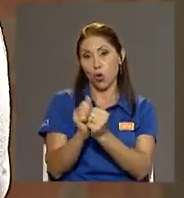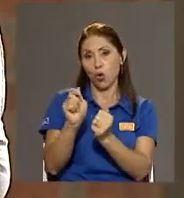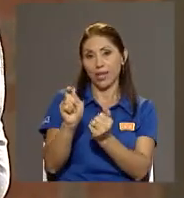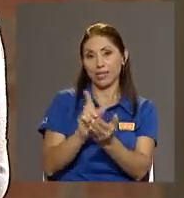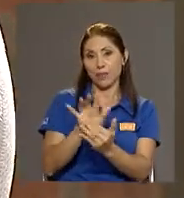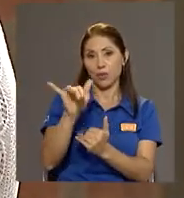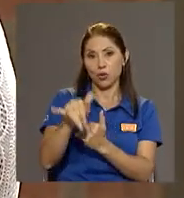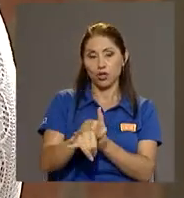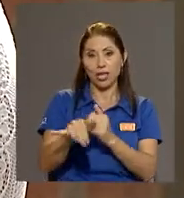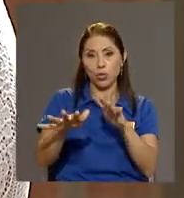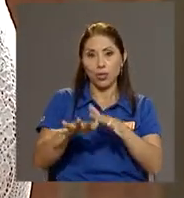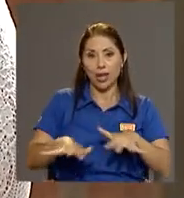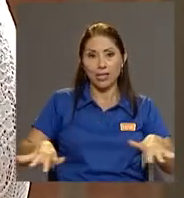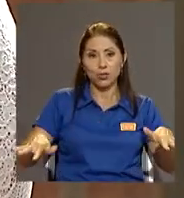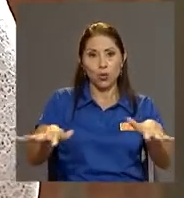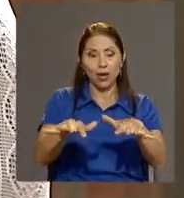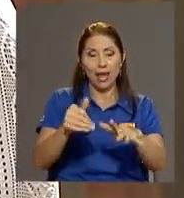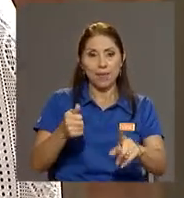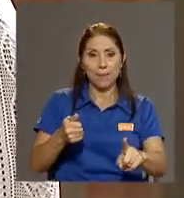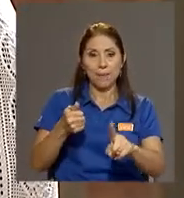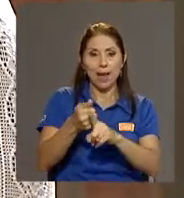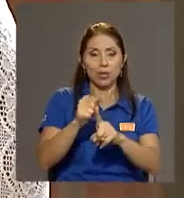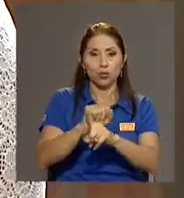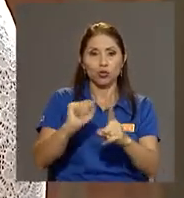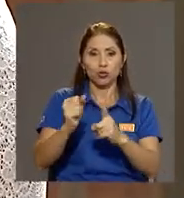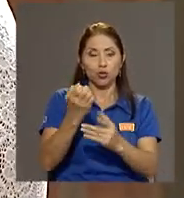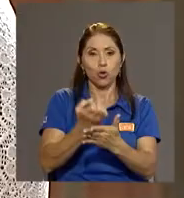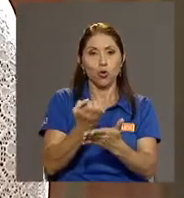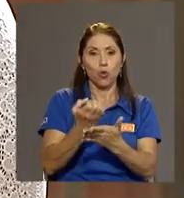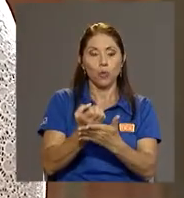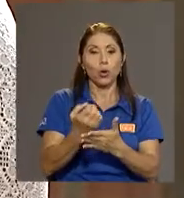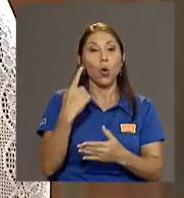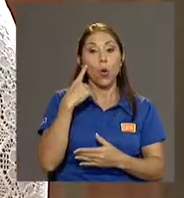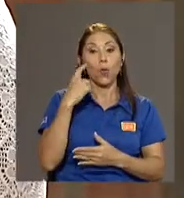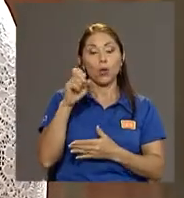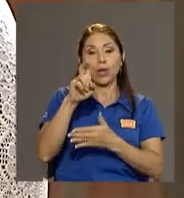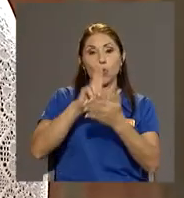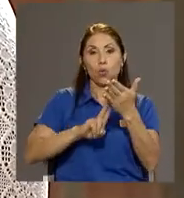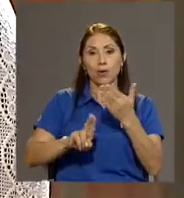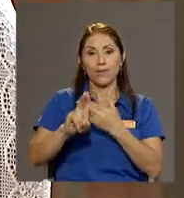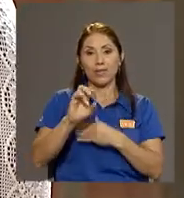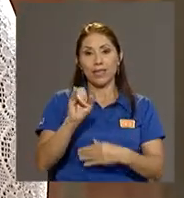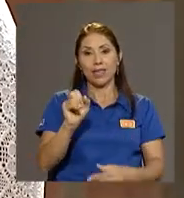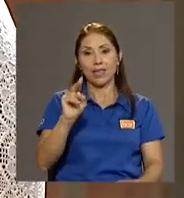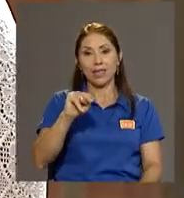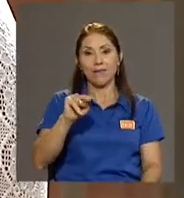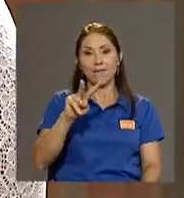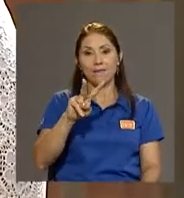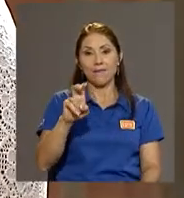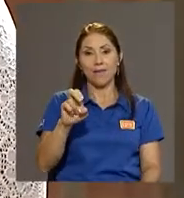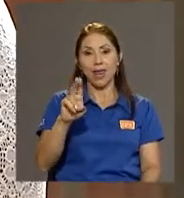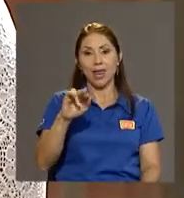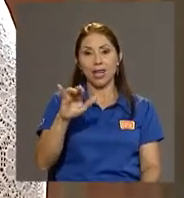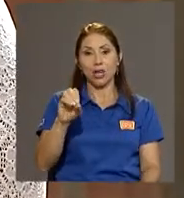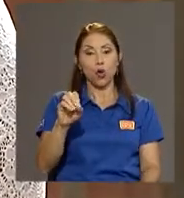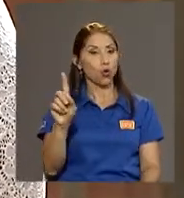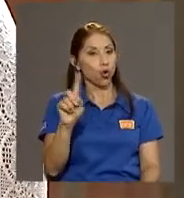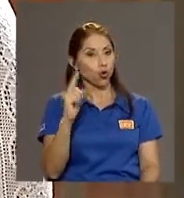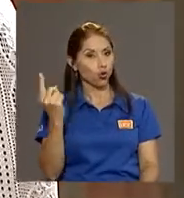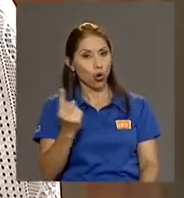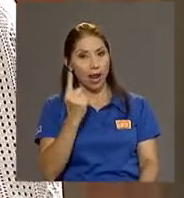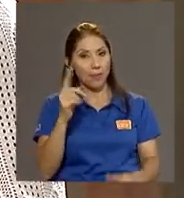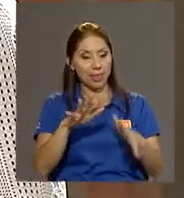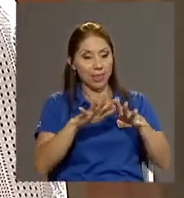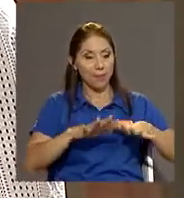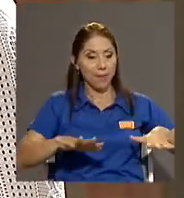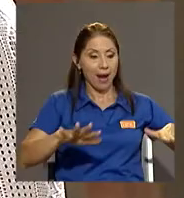que es impacto socioeconómico, debido a que la Universidad de Invenio no solo tiene la parte de la universidad, sino